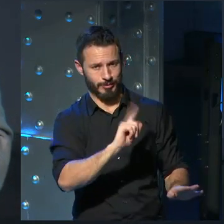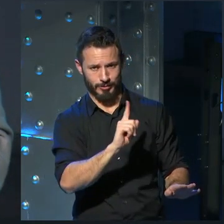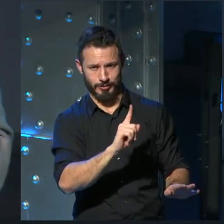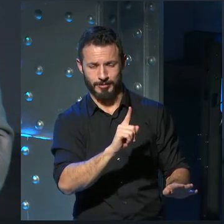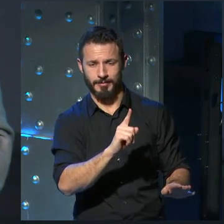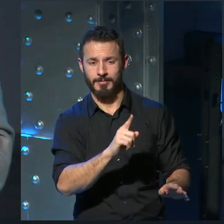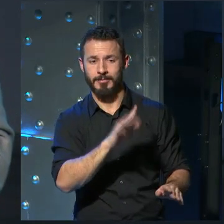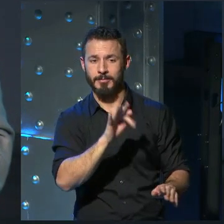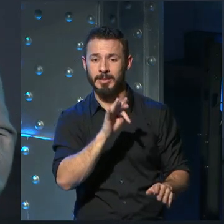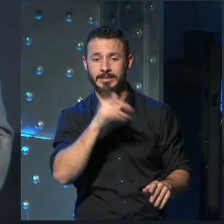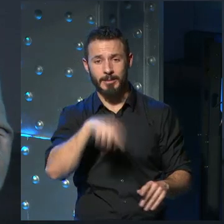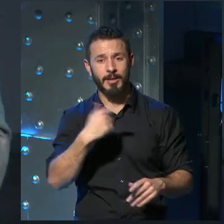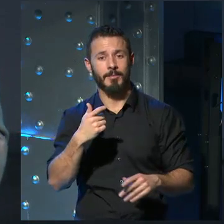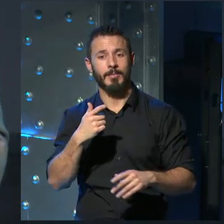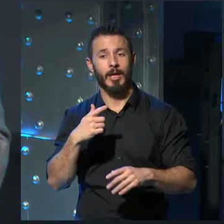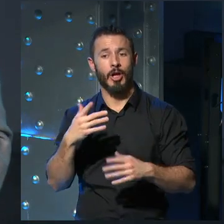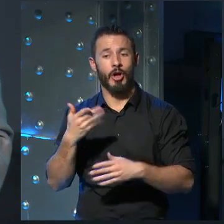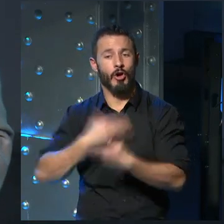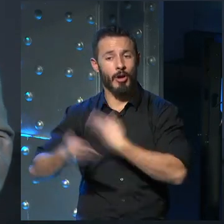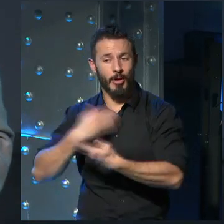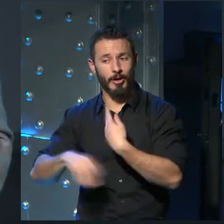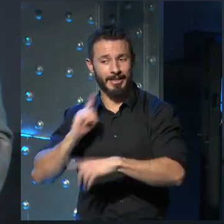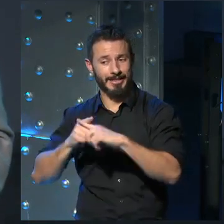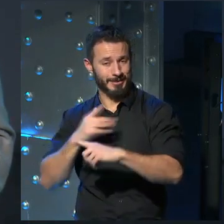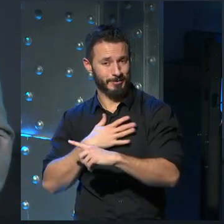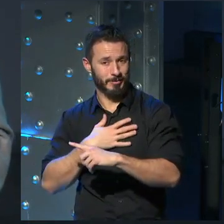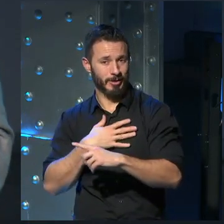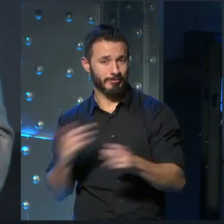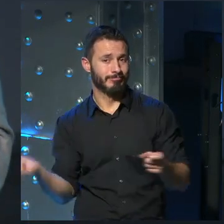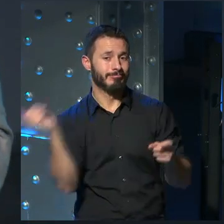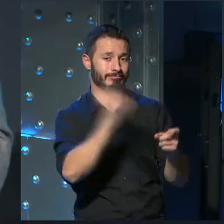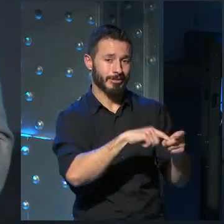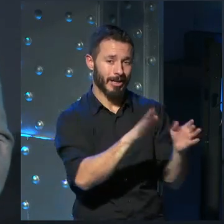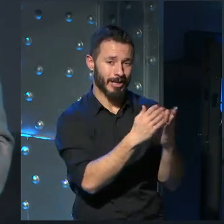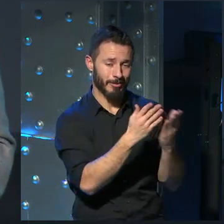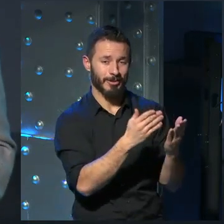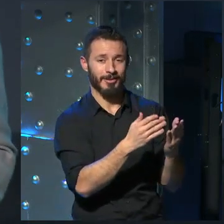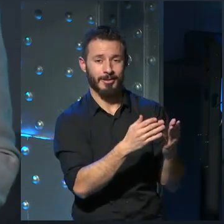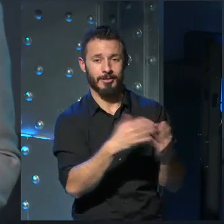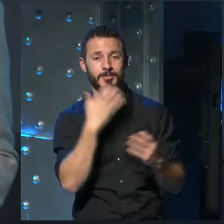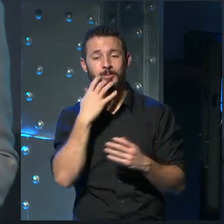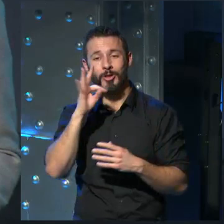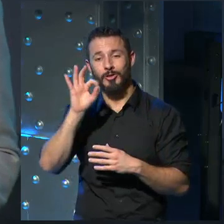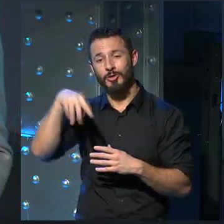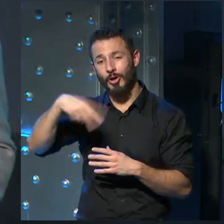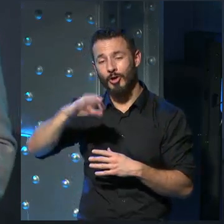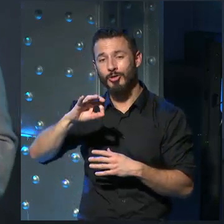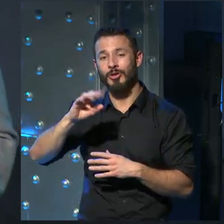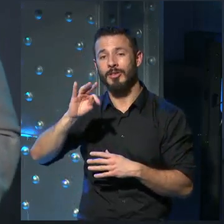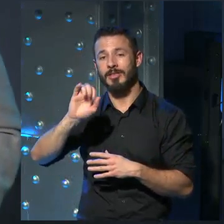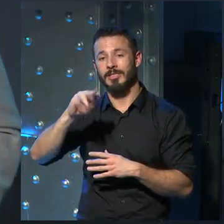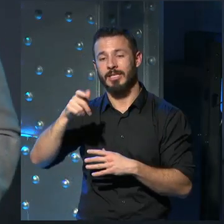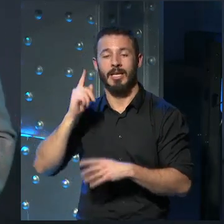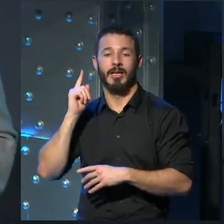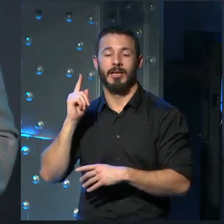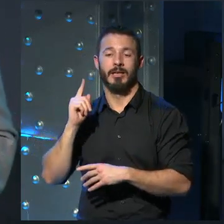participación de algunos de mis ex colaboradores que supongo que por aquí estén, como Toño Teixeira, que está ahí, mi exdirector